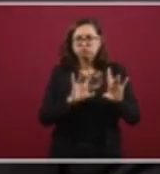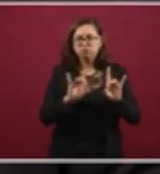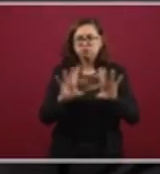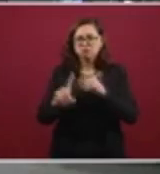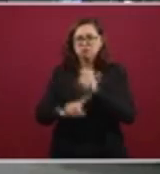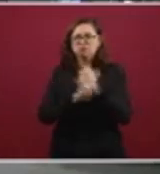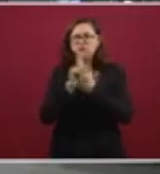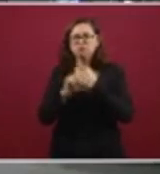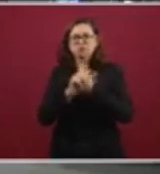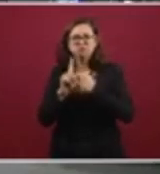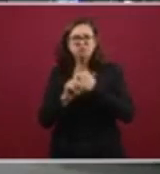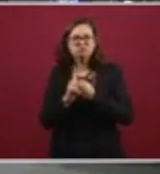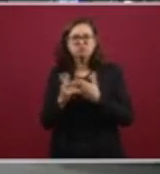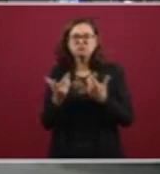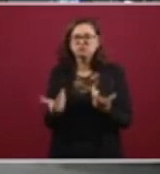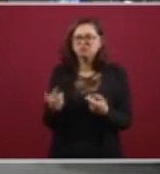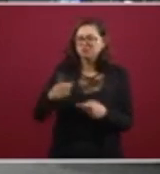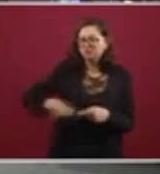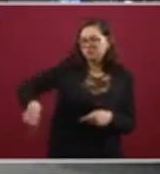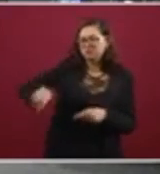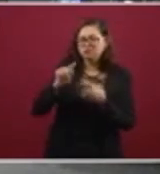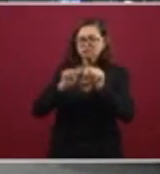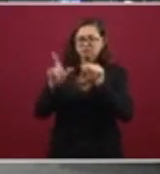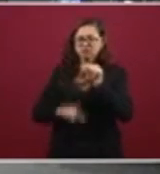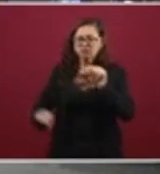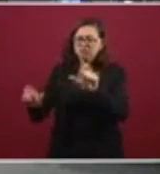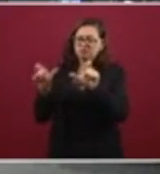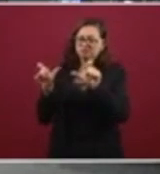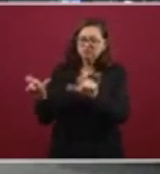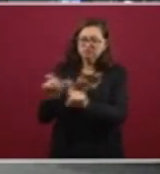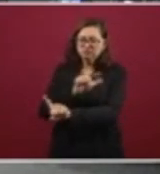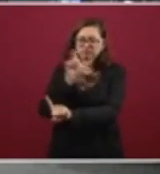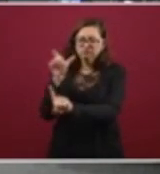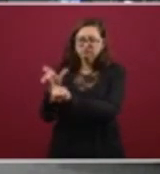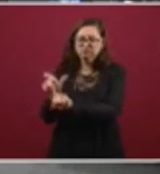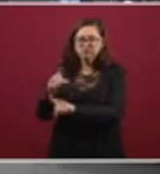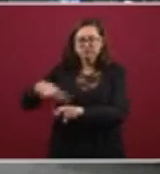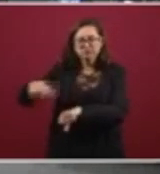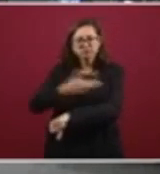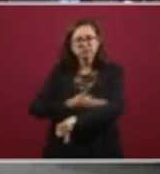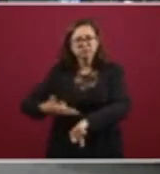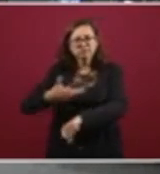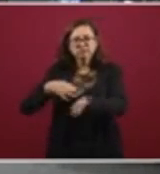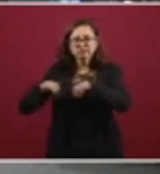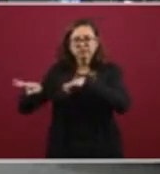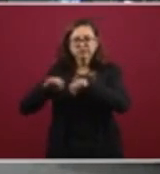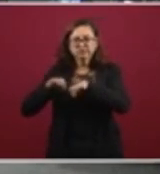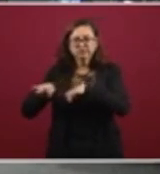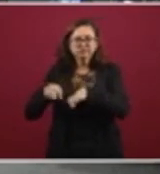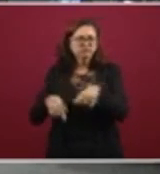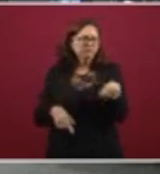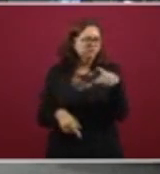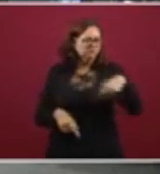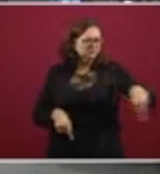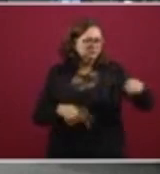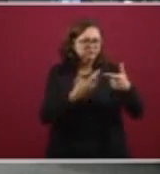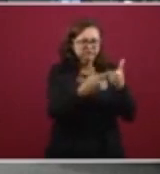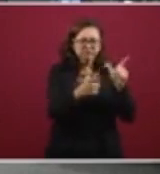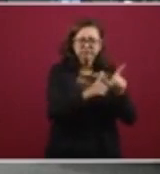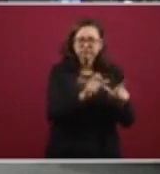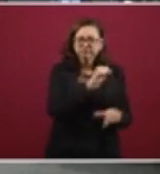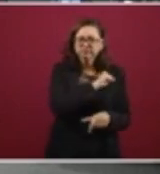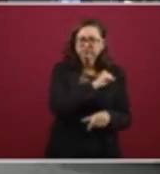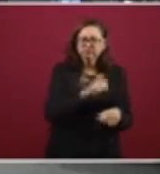para también proteger a los elementos de la Guardia Nacional y mejorar su operación, que no se vean rebasados